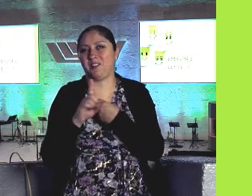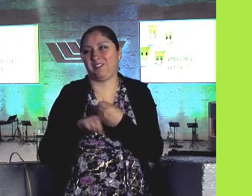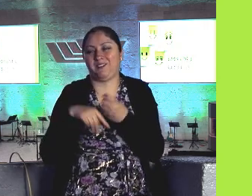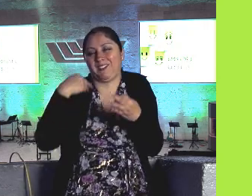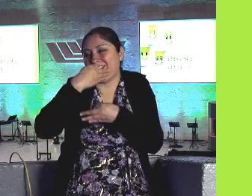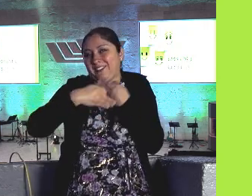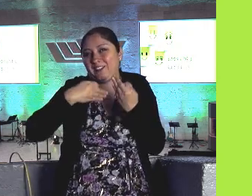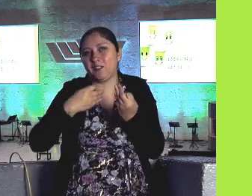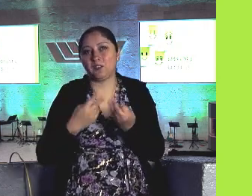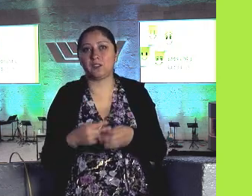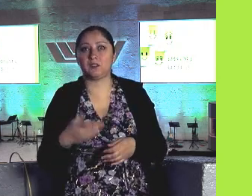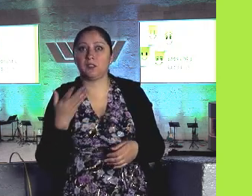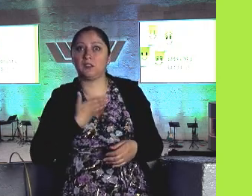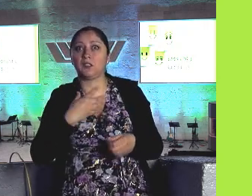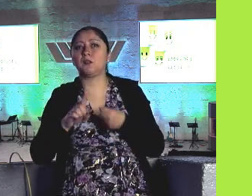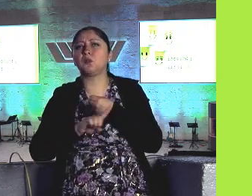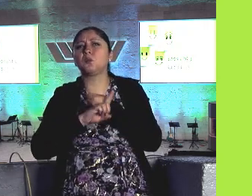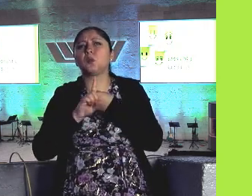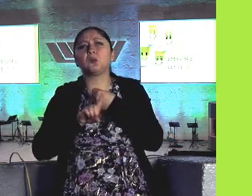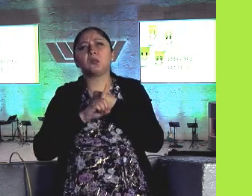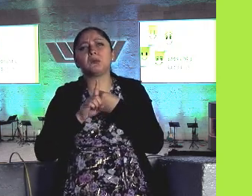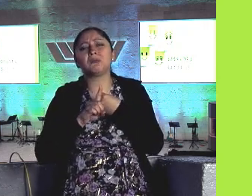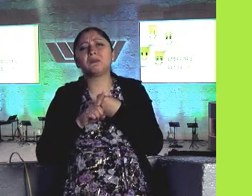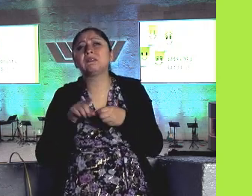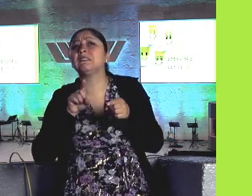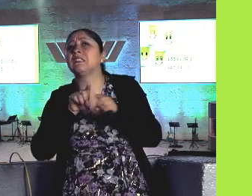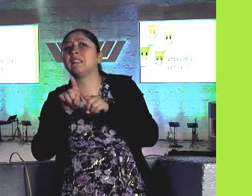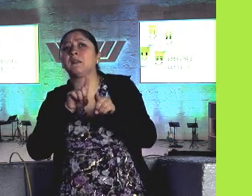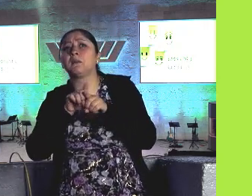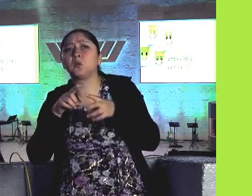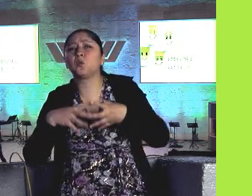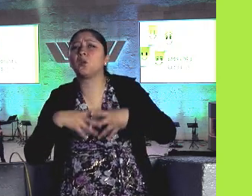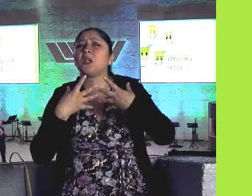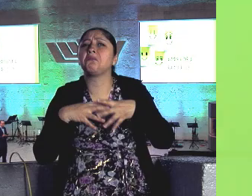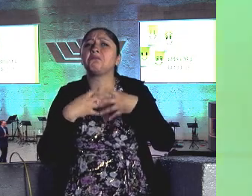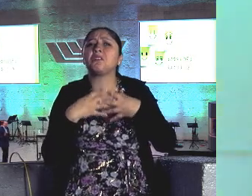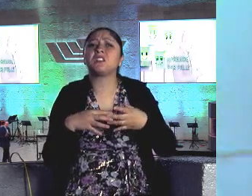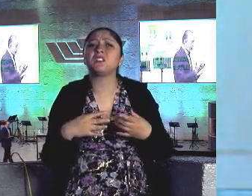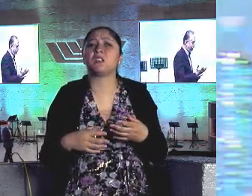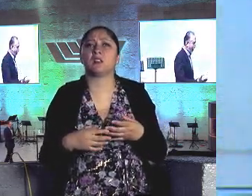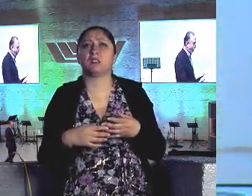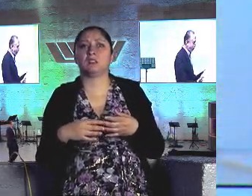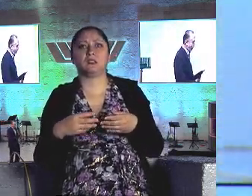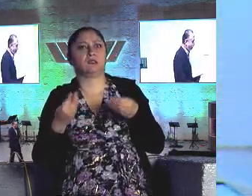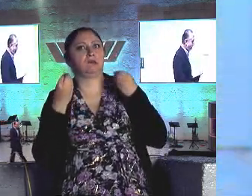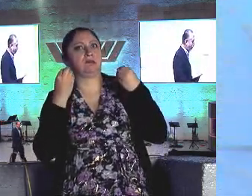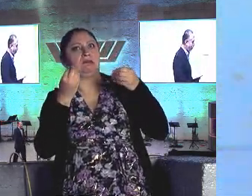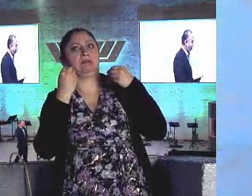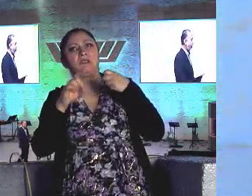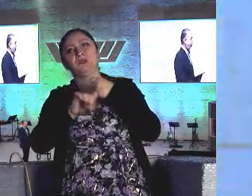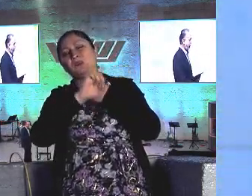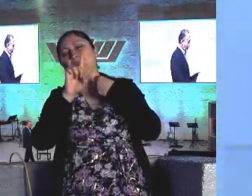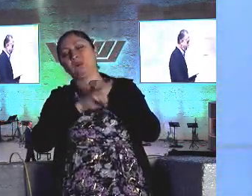Todos tenemos problemas. Alguien me decía, hermano, pero un empresario, bueno, pues si viera los problemas que tiene el empresario,